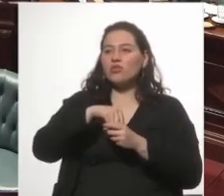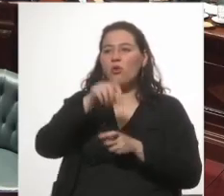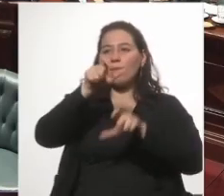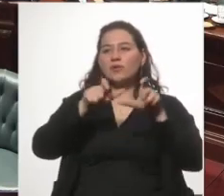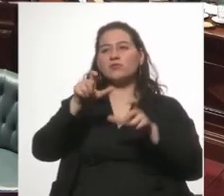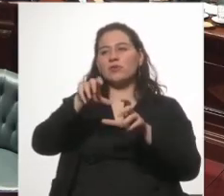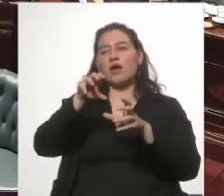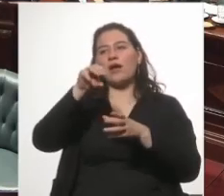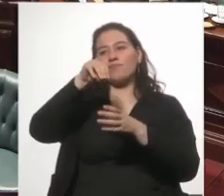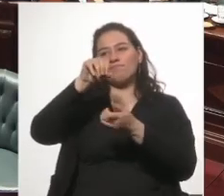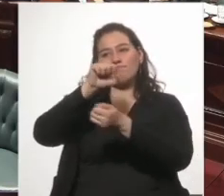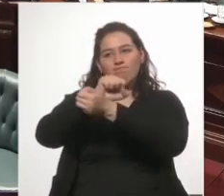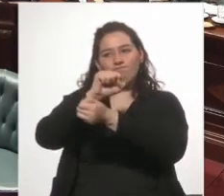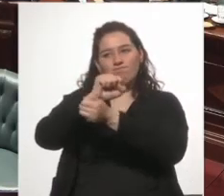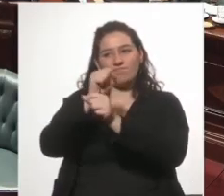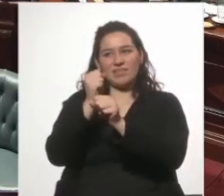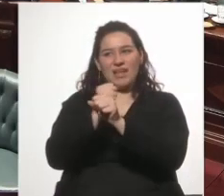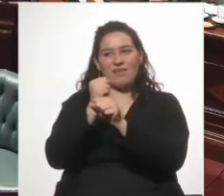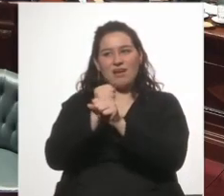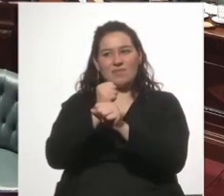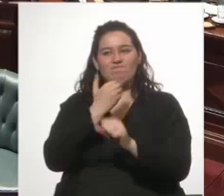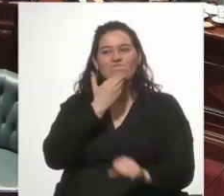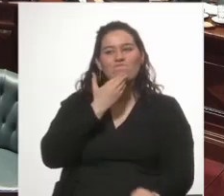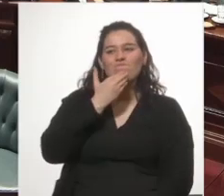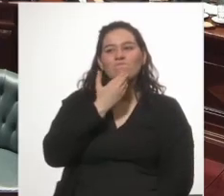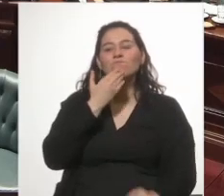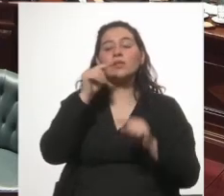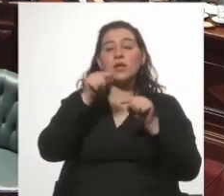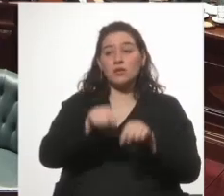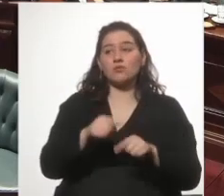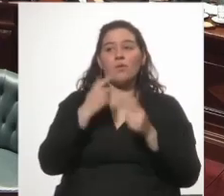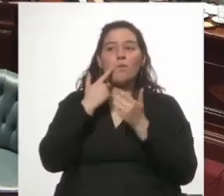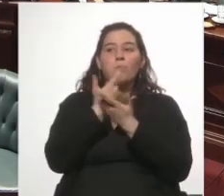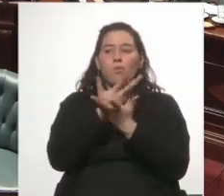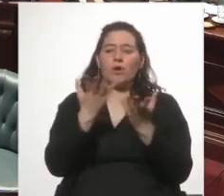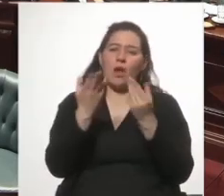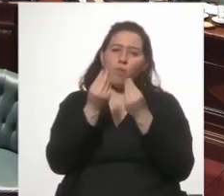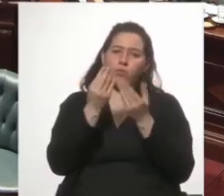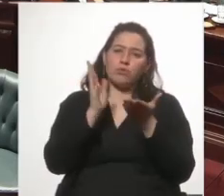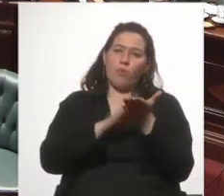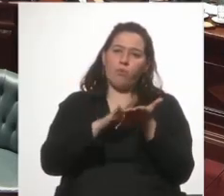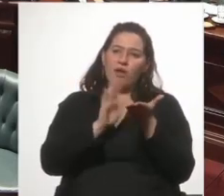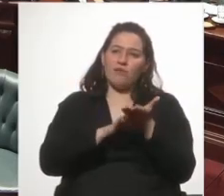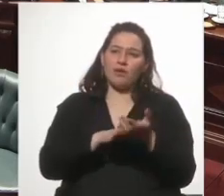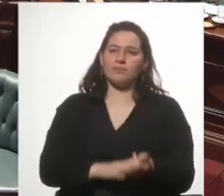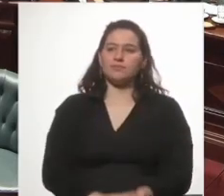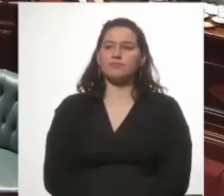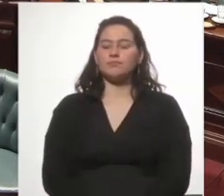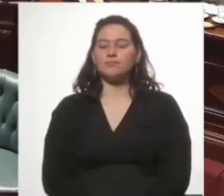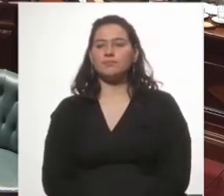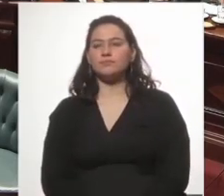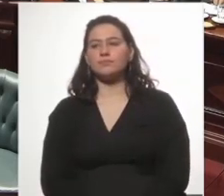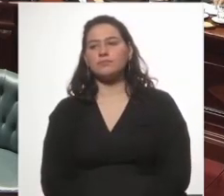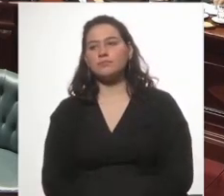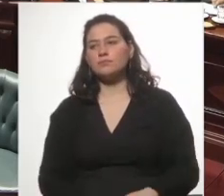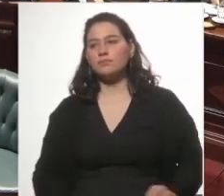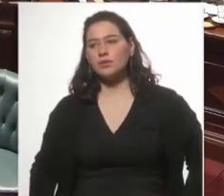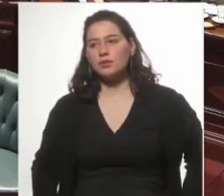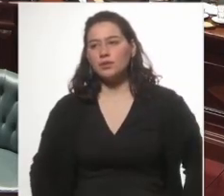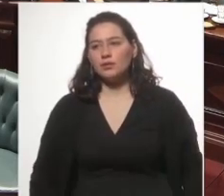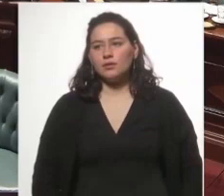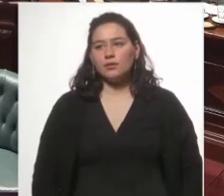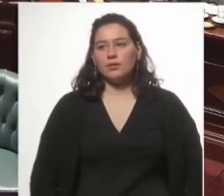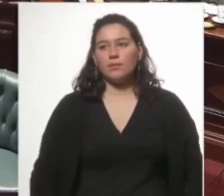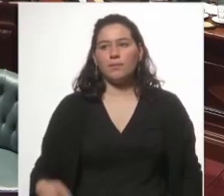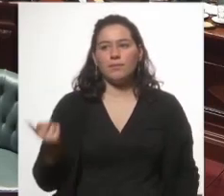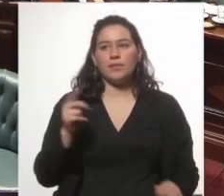sistema penal en nuestro país, lo que se ha acreditado mediante pruebas contundentes. Según surge de las actuaciones